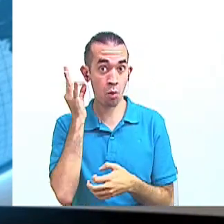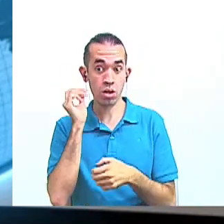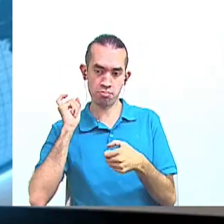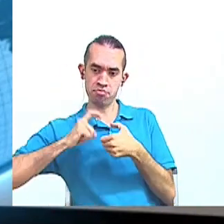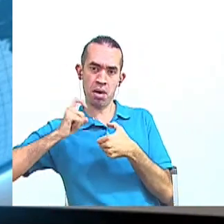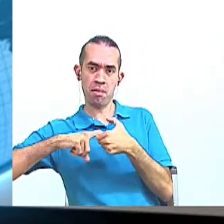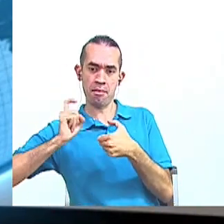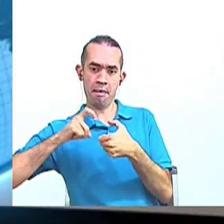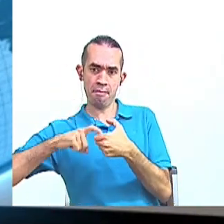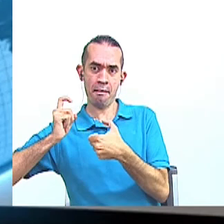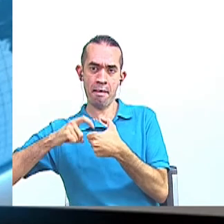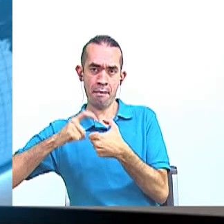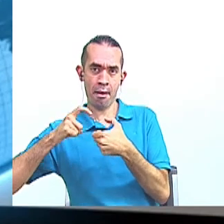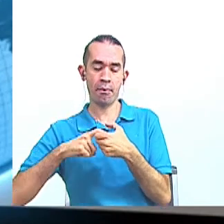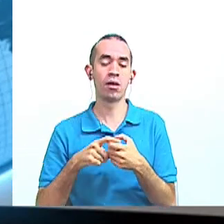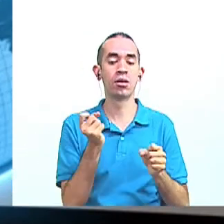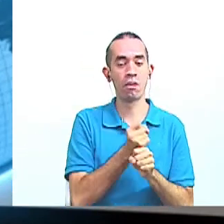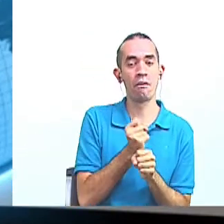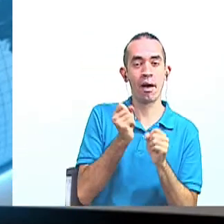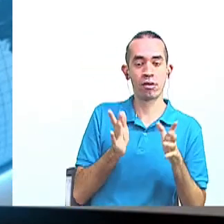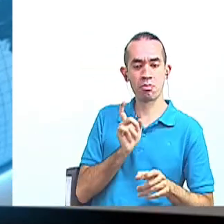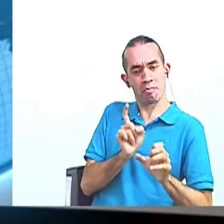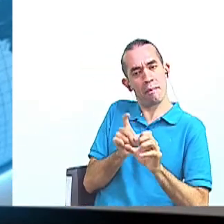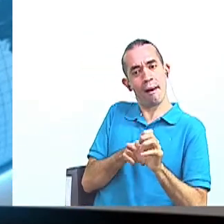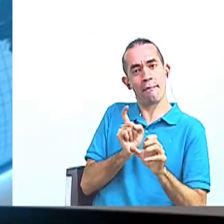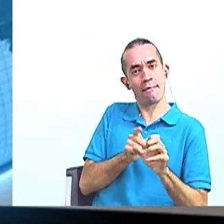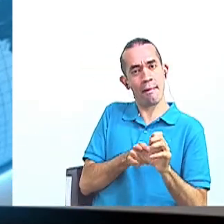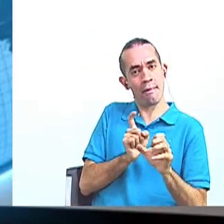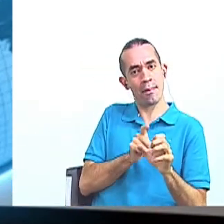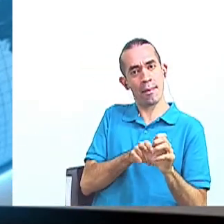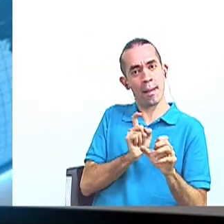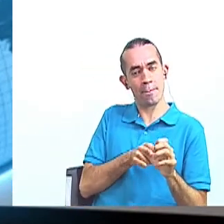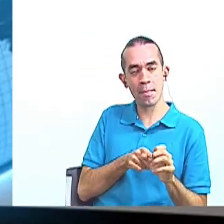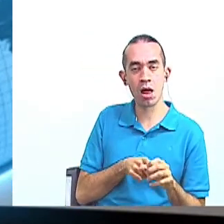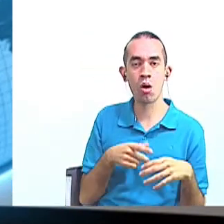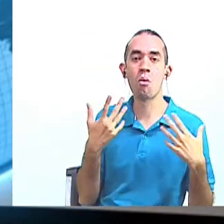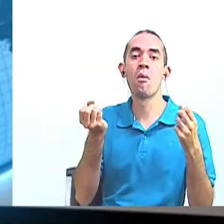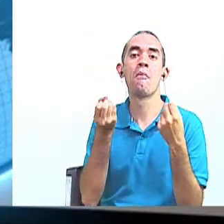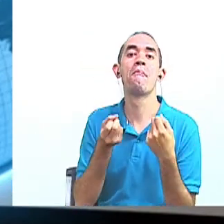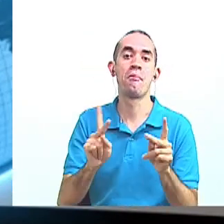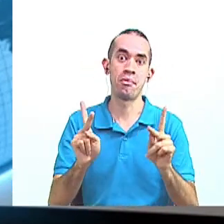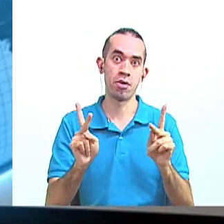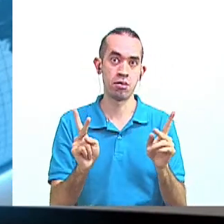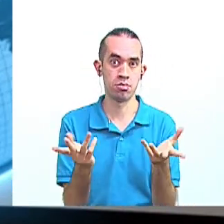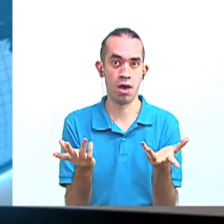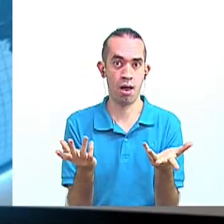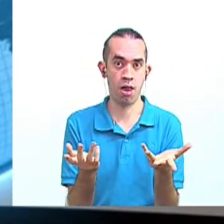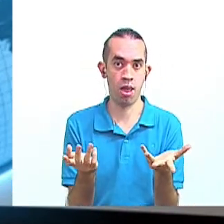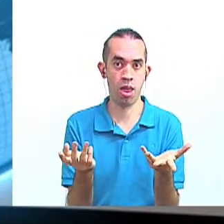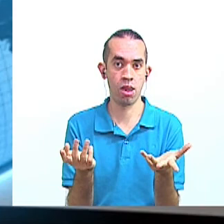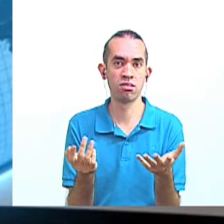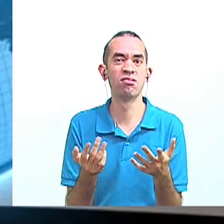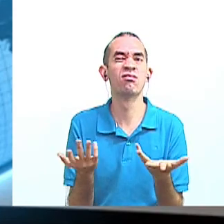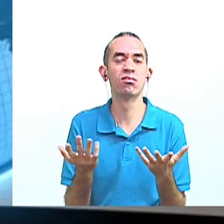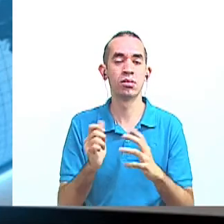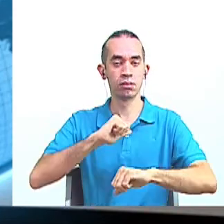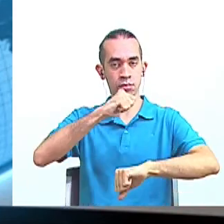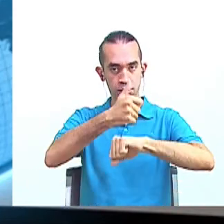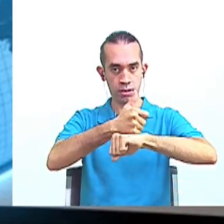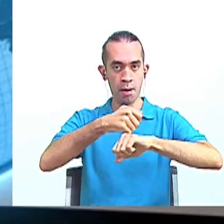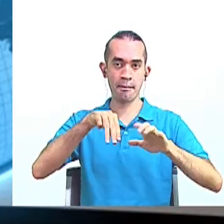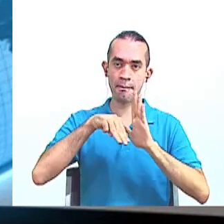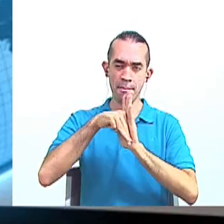ese partido, también sectores de trabajadores, en lo que fue una oportunidad, y así lo interpretaban, para establecer un